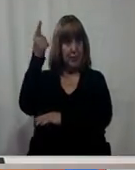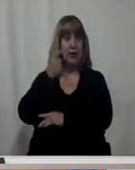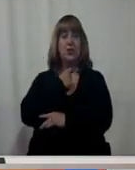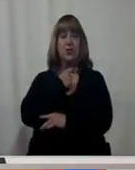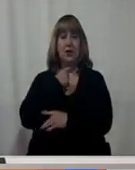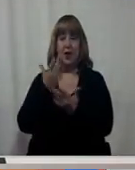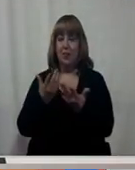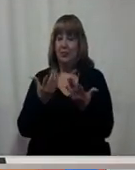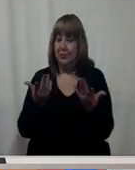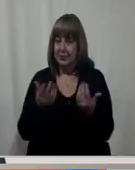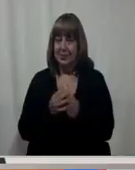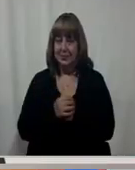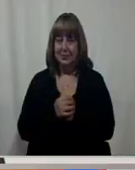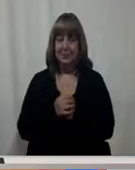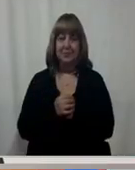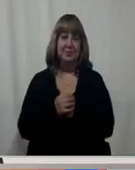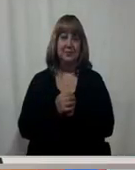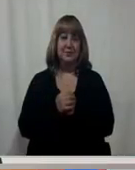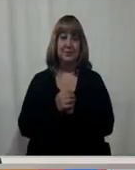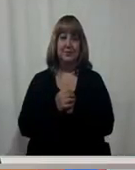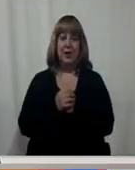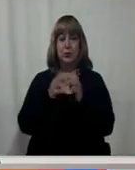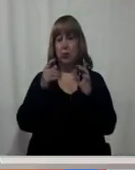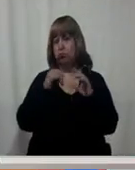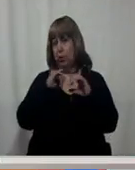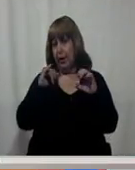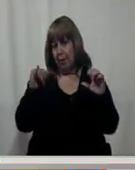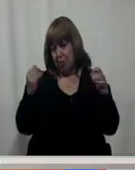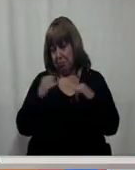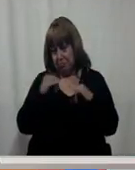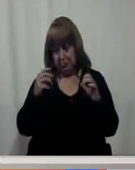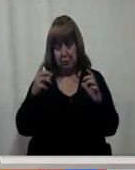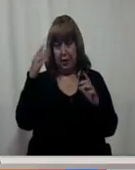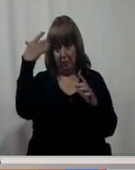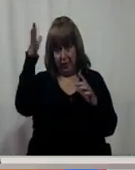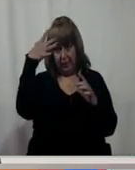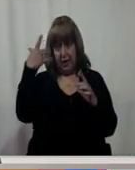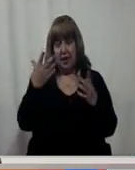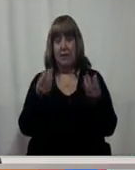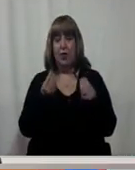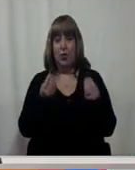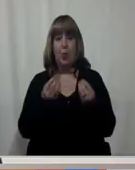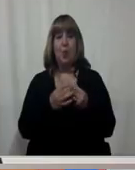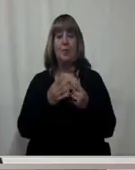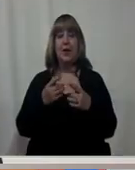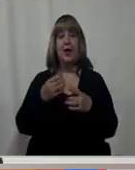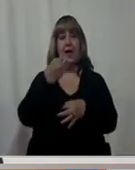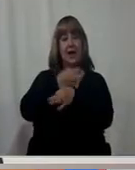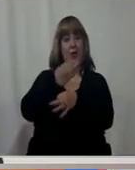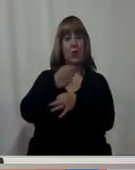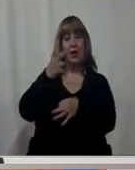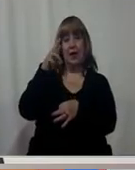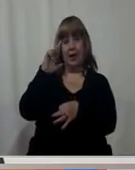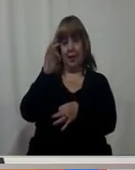a mi bandera. ¿Esa era? Yo planchadita, quiero a planchadita, la bandera, planchadita, planchadita, planchadita. La Escuela Rafael Manuel